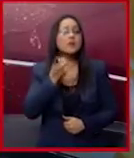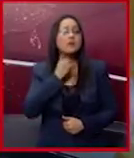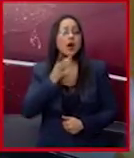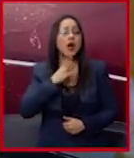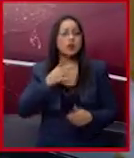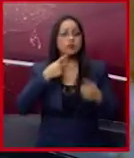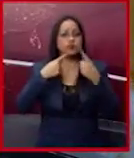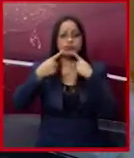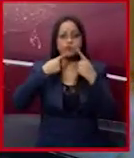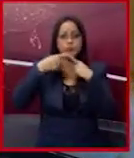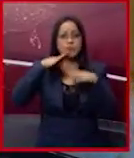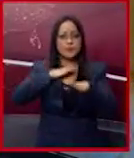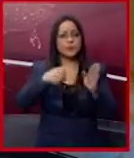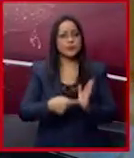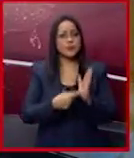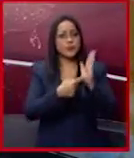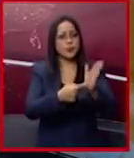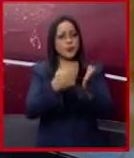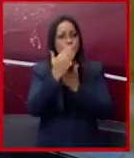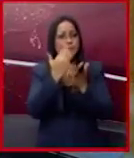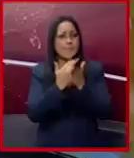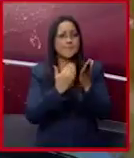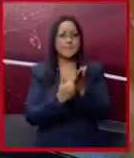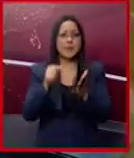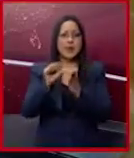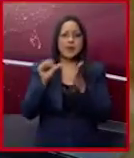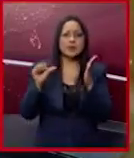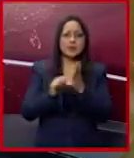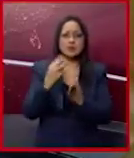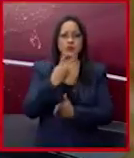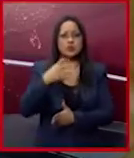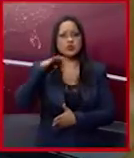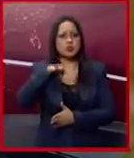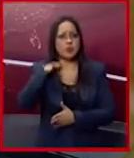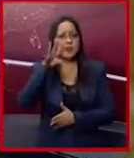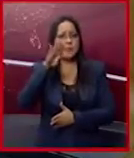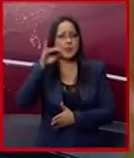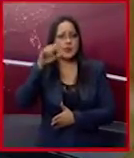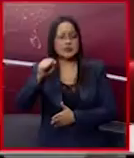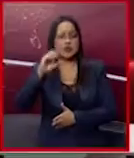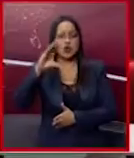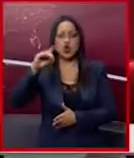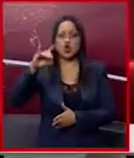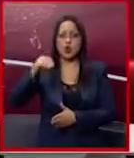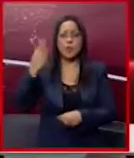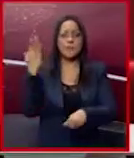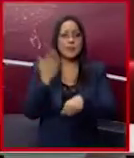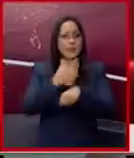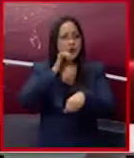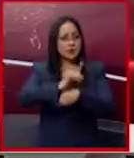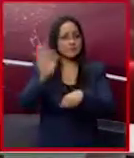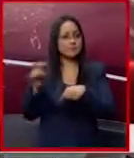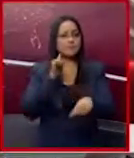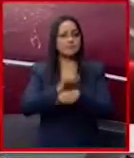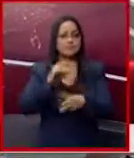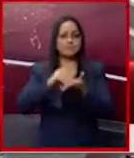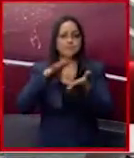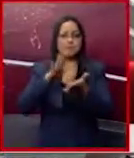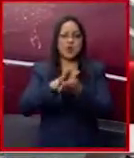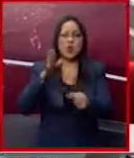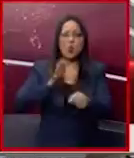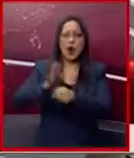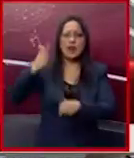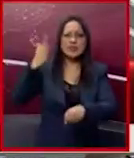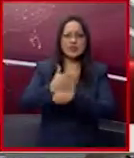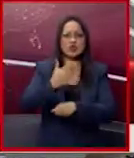Diputados debatió también un dictamen que adiciona un artículo 419 bis al Código Penal Federal, el cual tiene por objeto establecer sanciones de